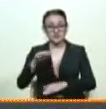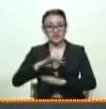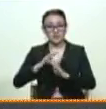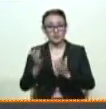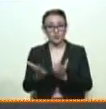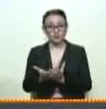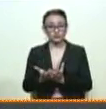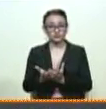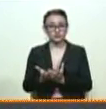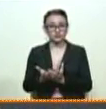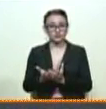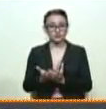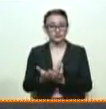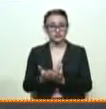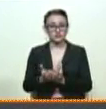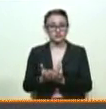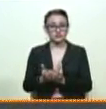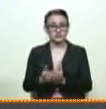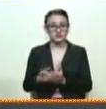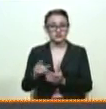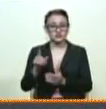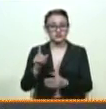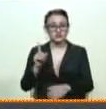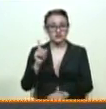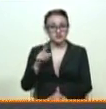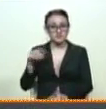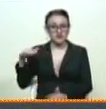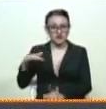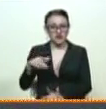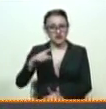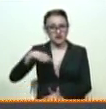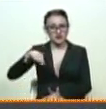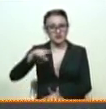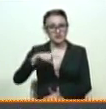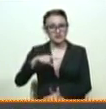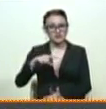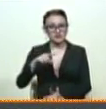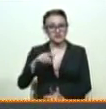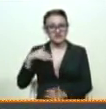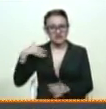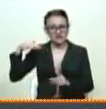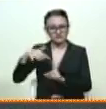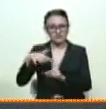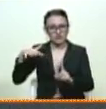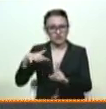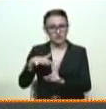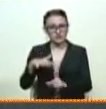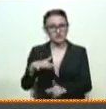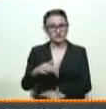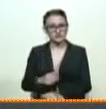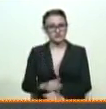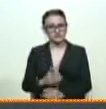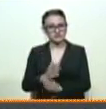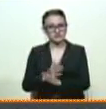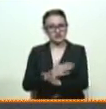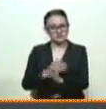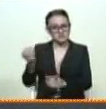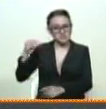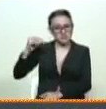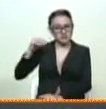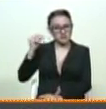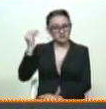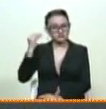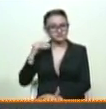también porque se constituye en el corolario de un plan intervencionista preconcebido, del